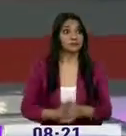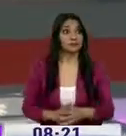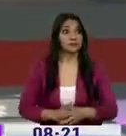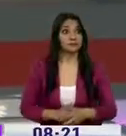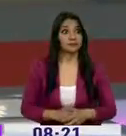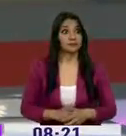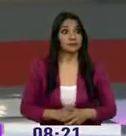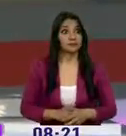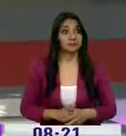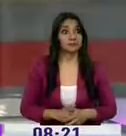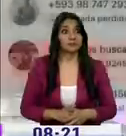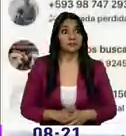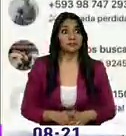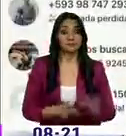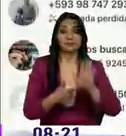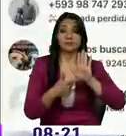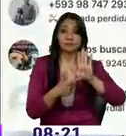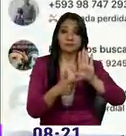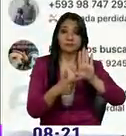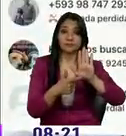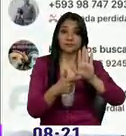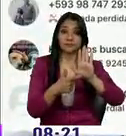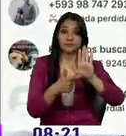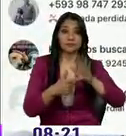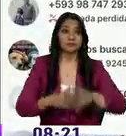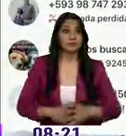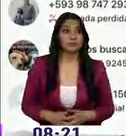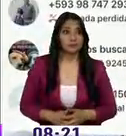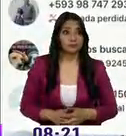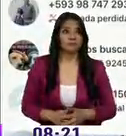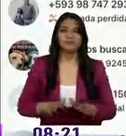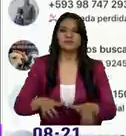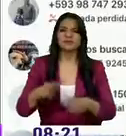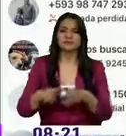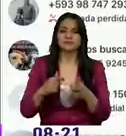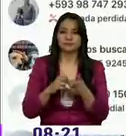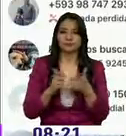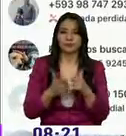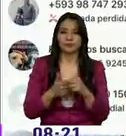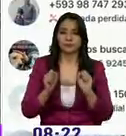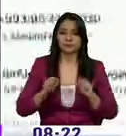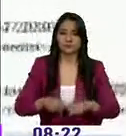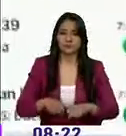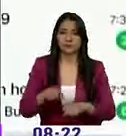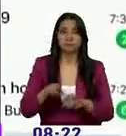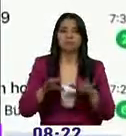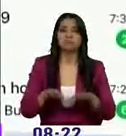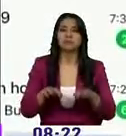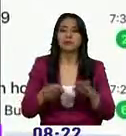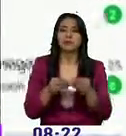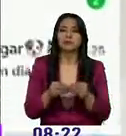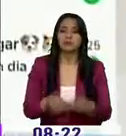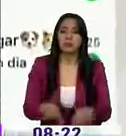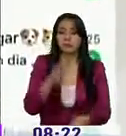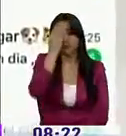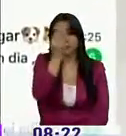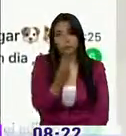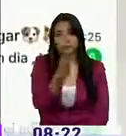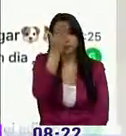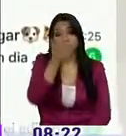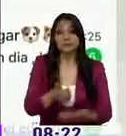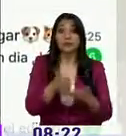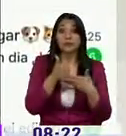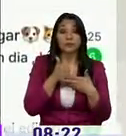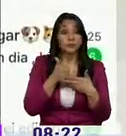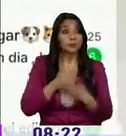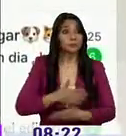Bueno, ponga en pantalla los males que tiene la ciudad de Quito. Un peludito perdido. Dicen, buenos días, si me